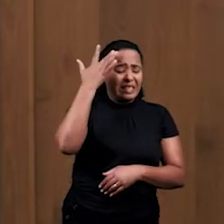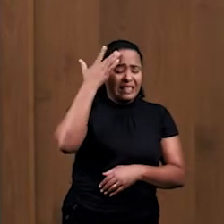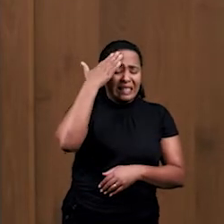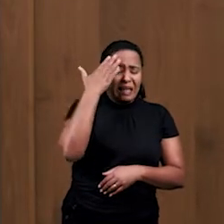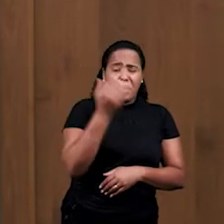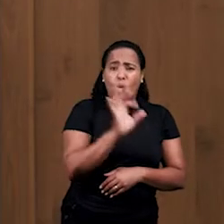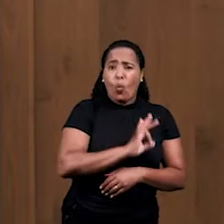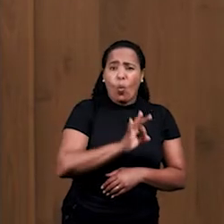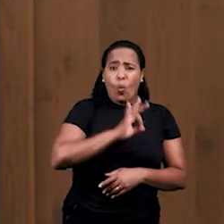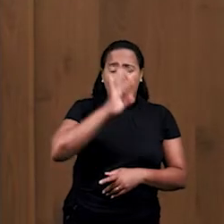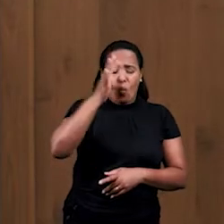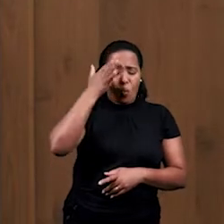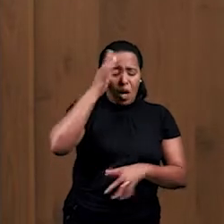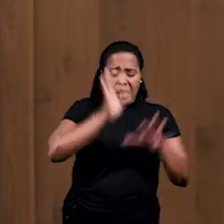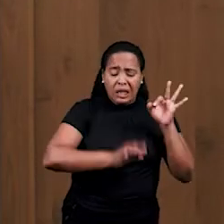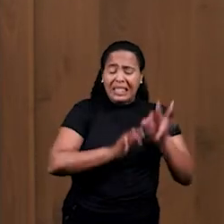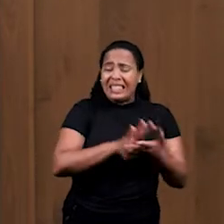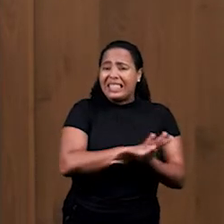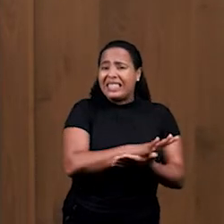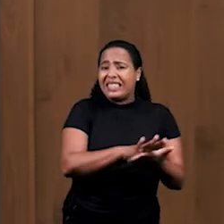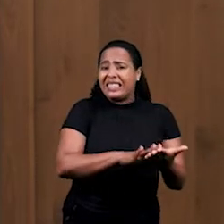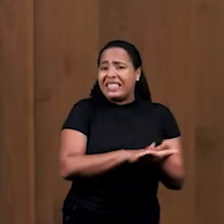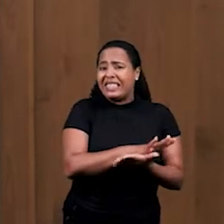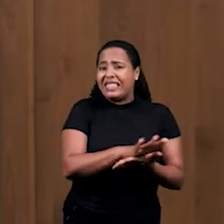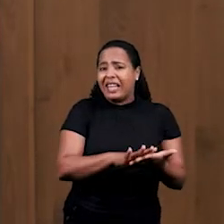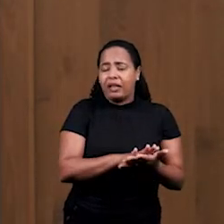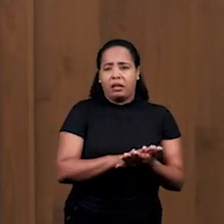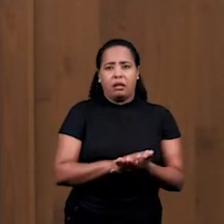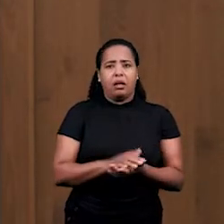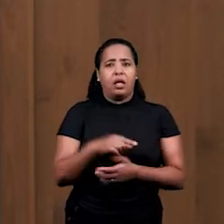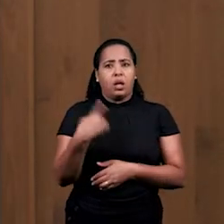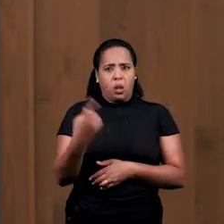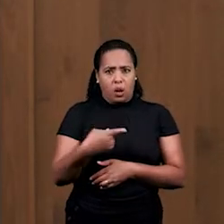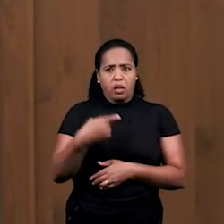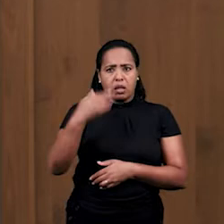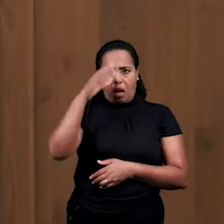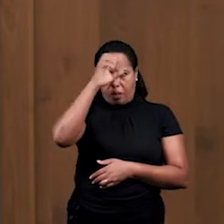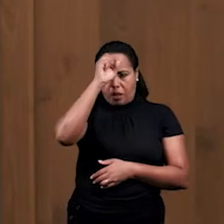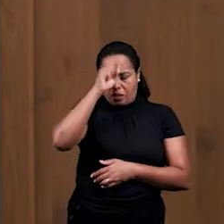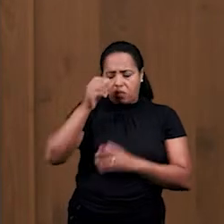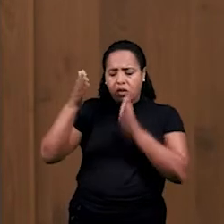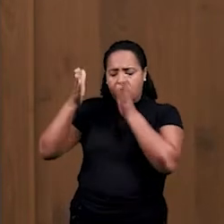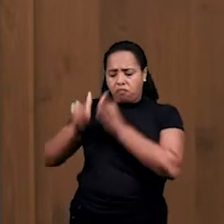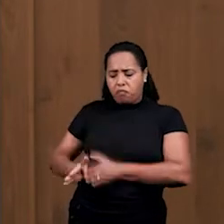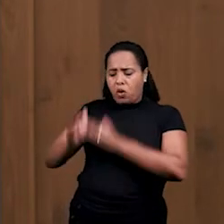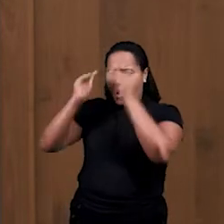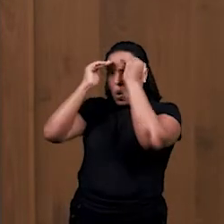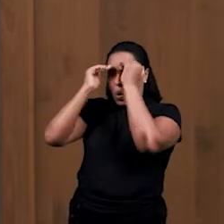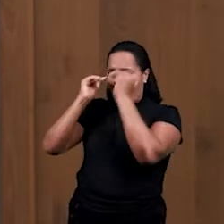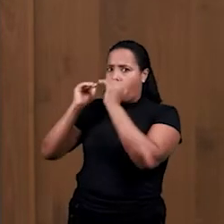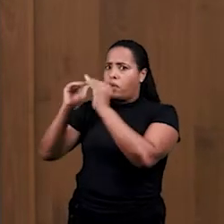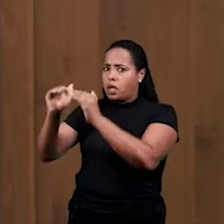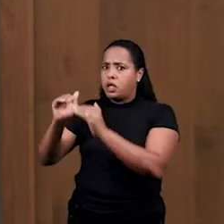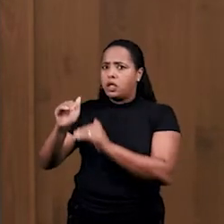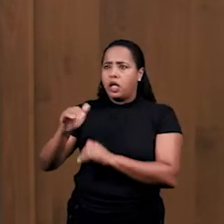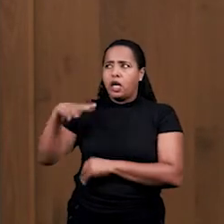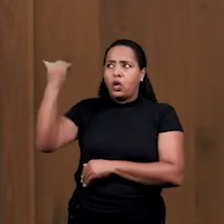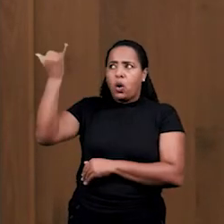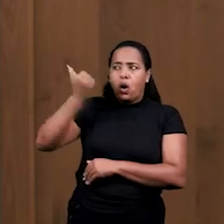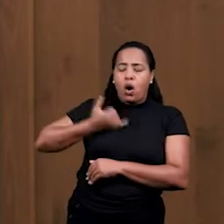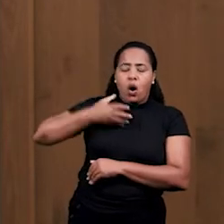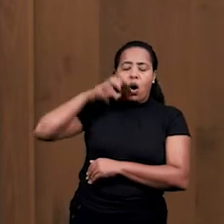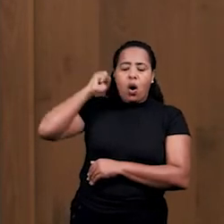tiene sabiduría ni juicio. Y nosotros aprendimos que debemos ser hijos sabios, obedientes, que oyen